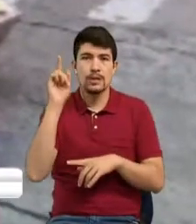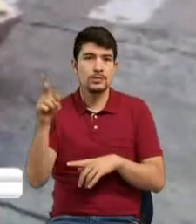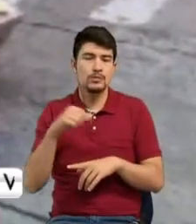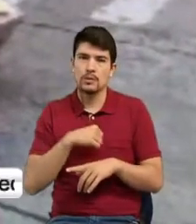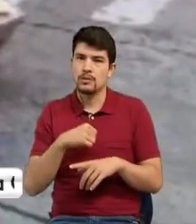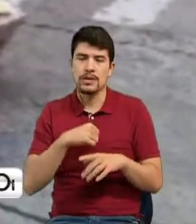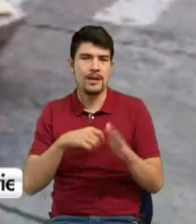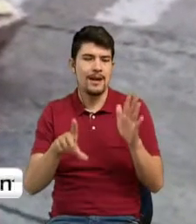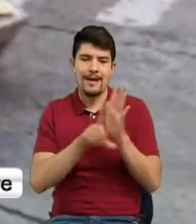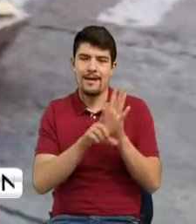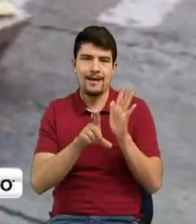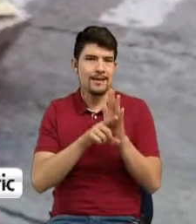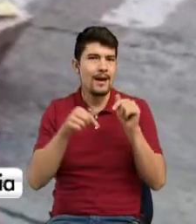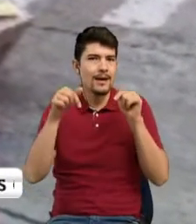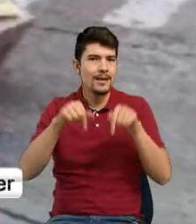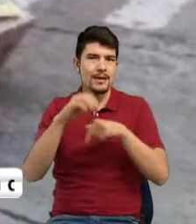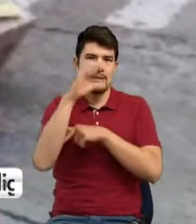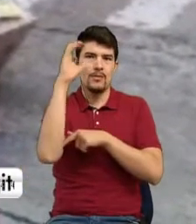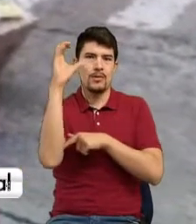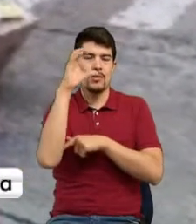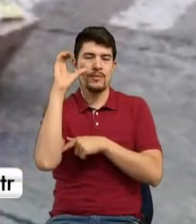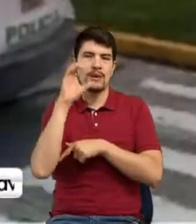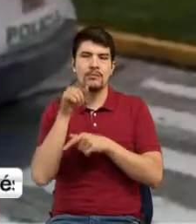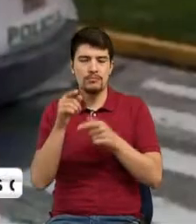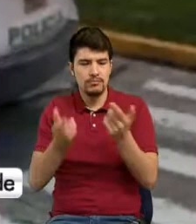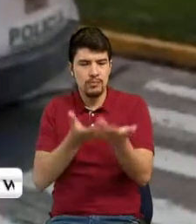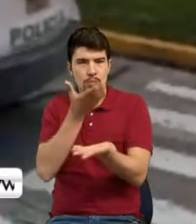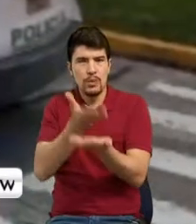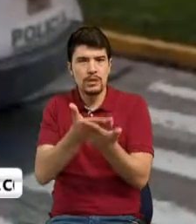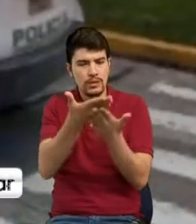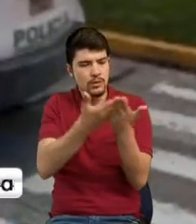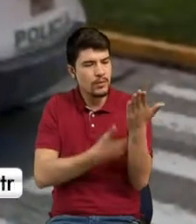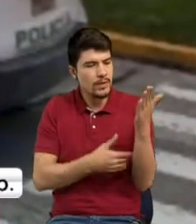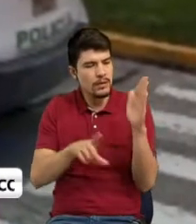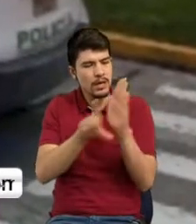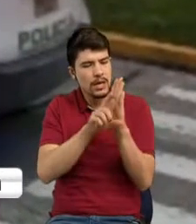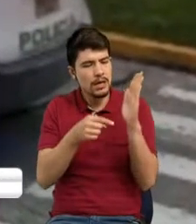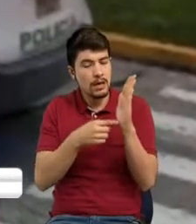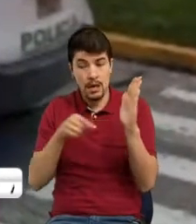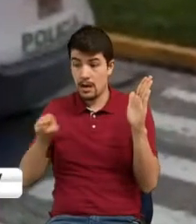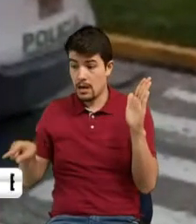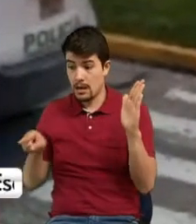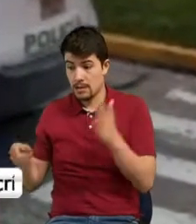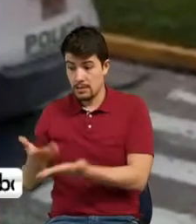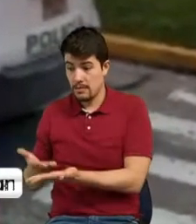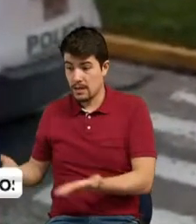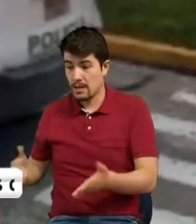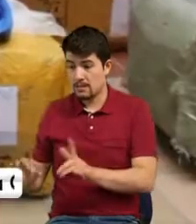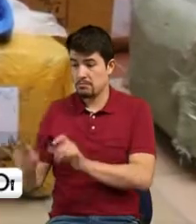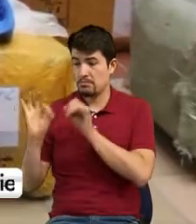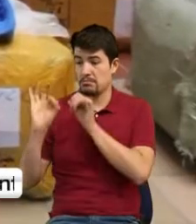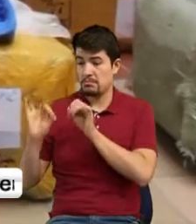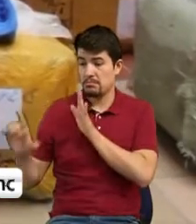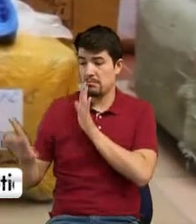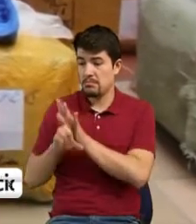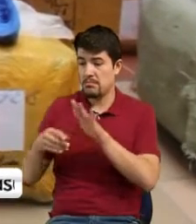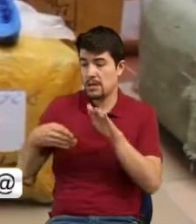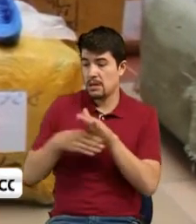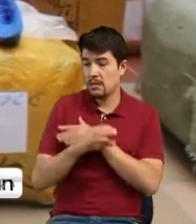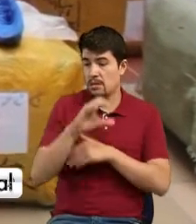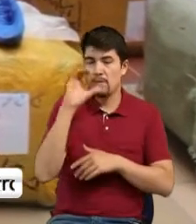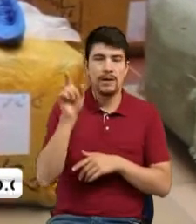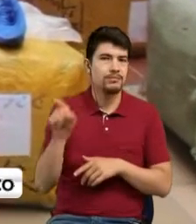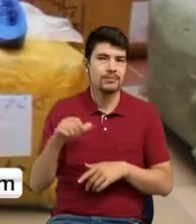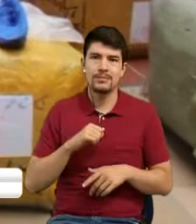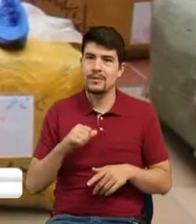por la legislación aduanera nacional, por no presentar documentos legales que acrediten su legal ingreso al país y por